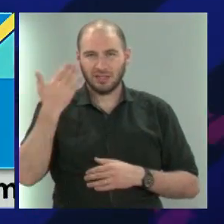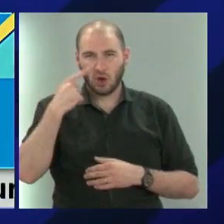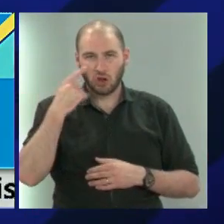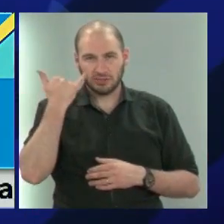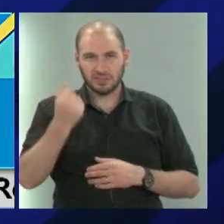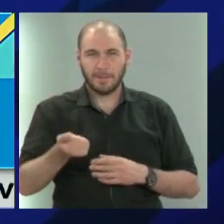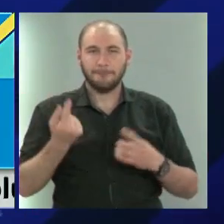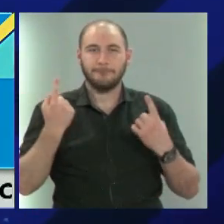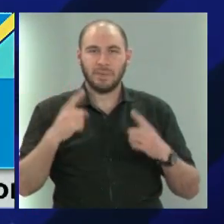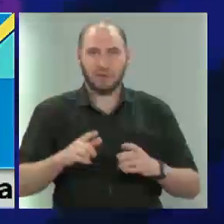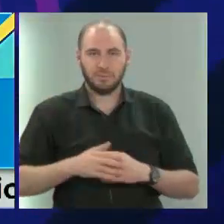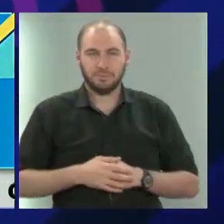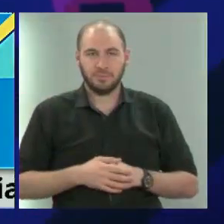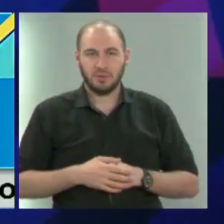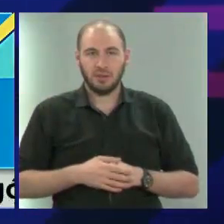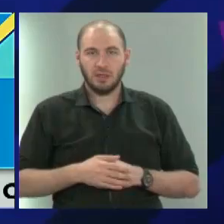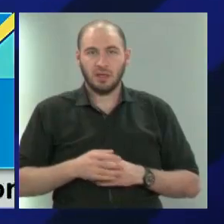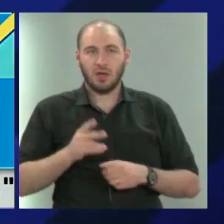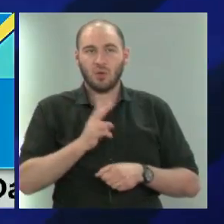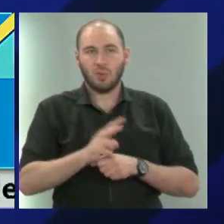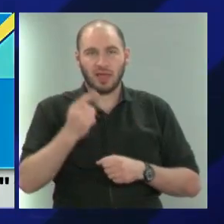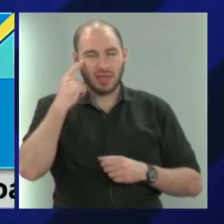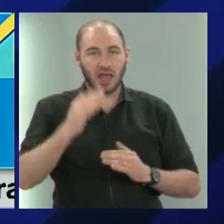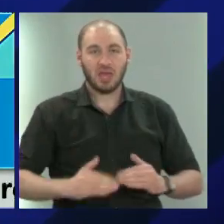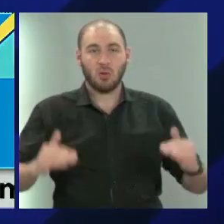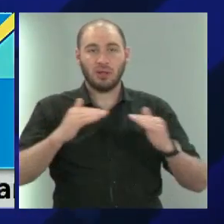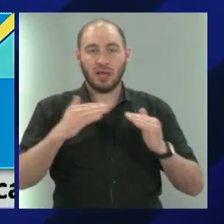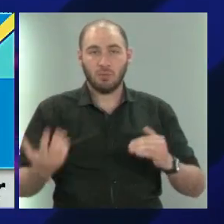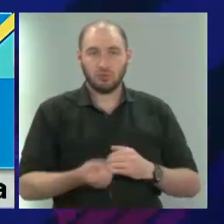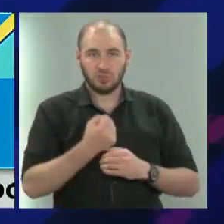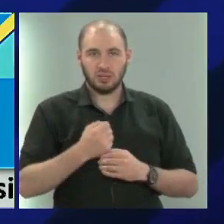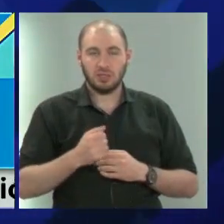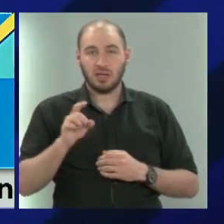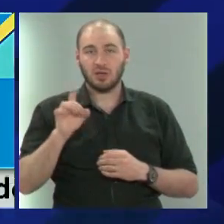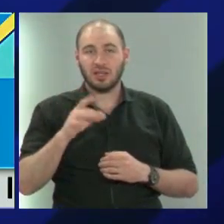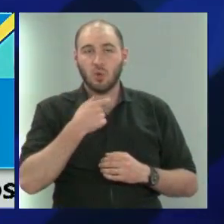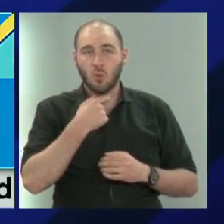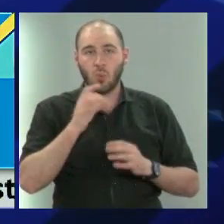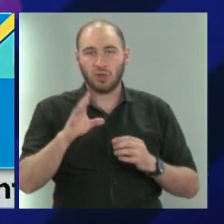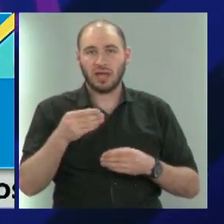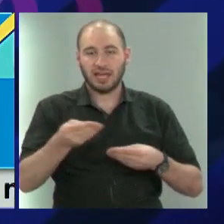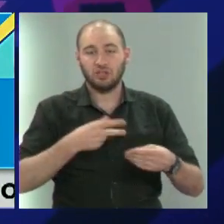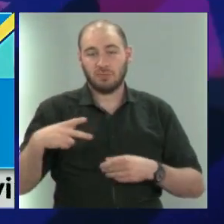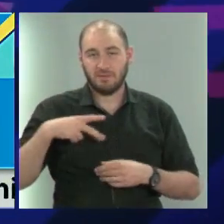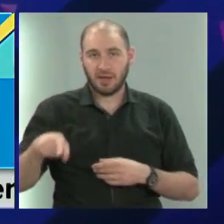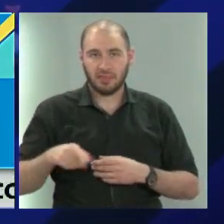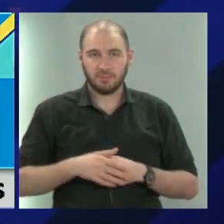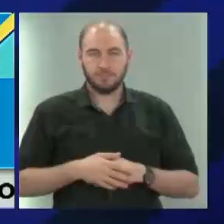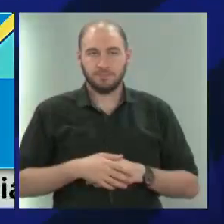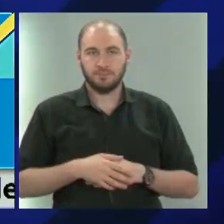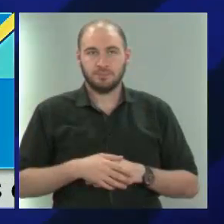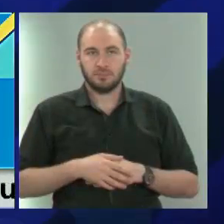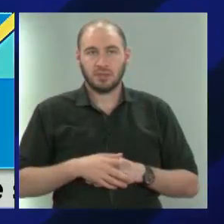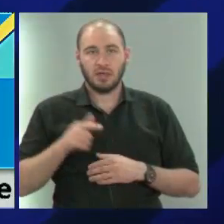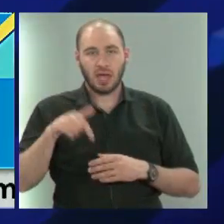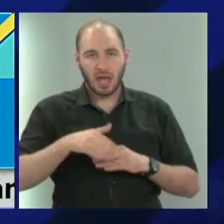pero para preservar el principio de igualdad de oportunidades lo tenían solamente las escuelas de gestión privada. Y a